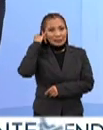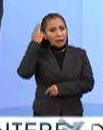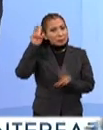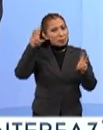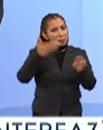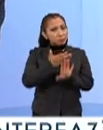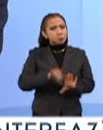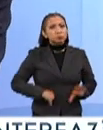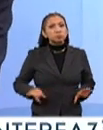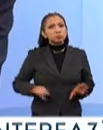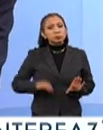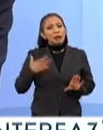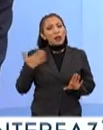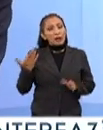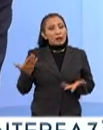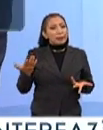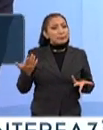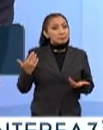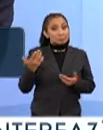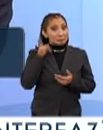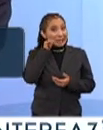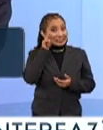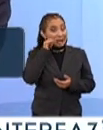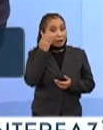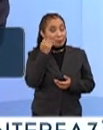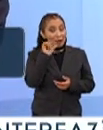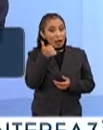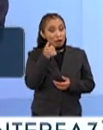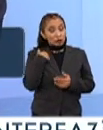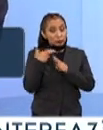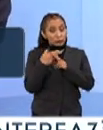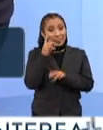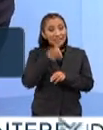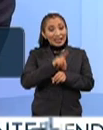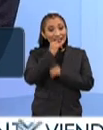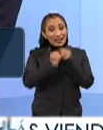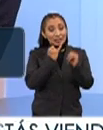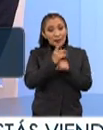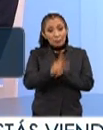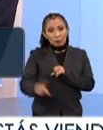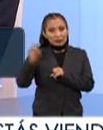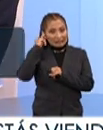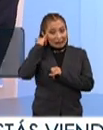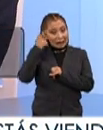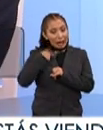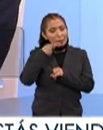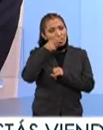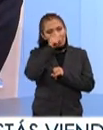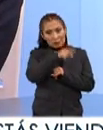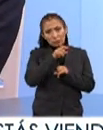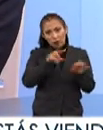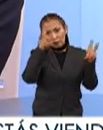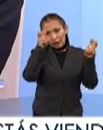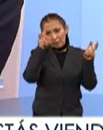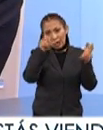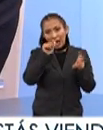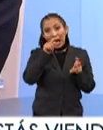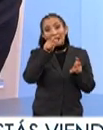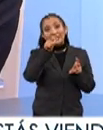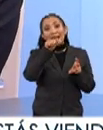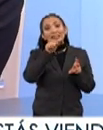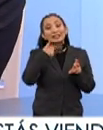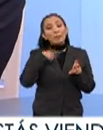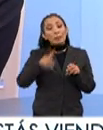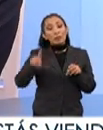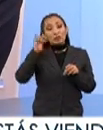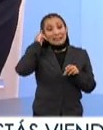un tema muy interesante en el marco de que mañana, 9 de agosto, se conmemora el Día Internacional de los Pueblos Indígenas, así que estamos hablando de este Atlas